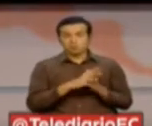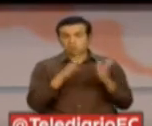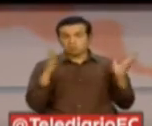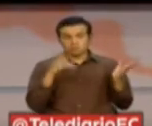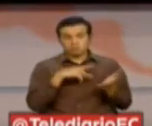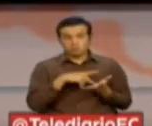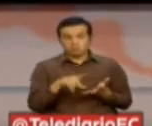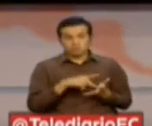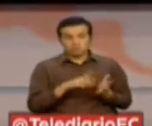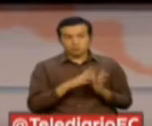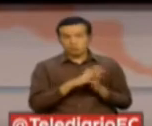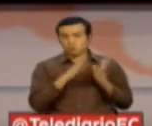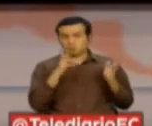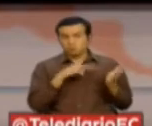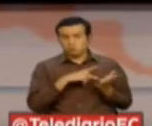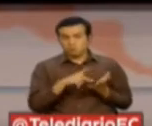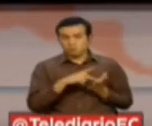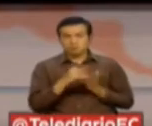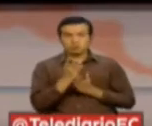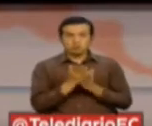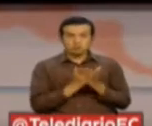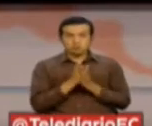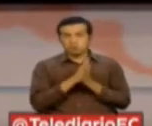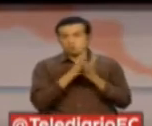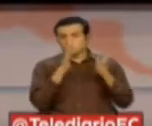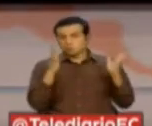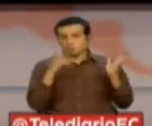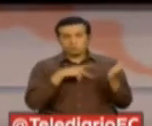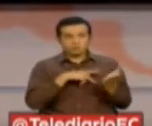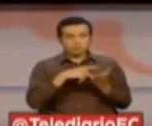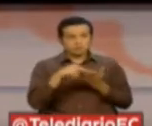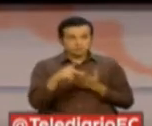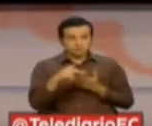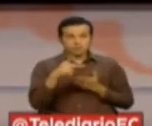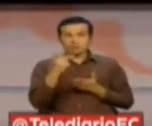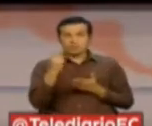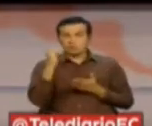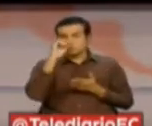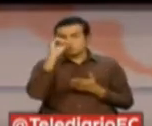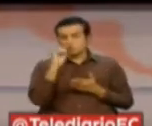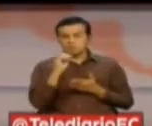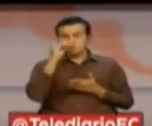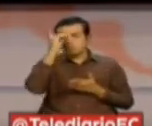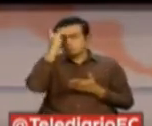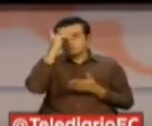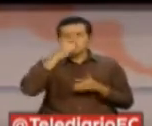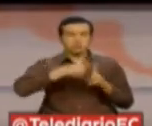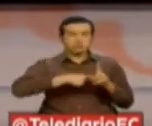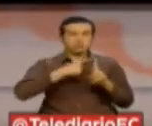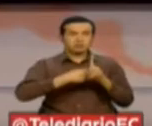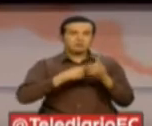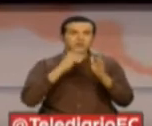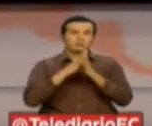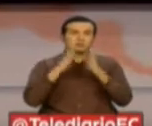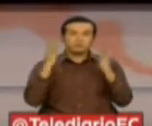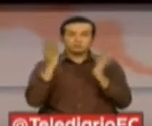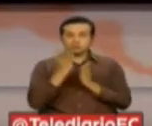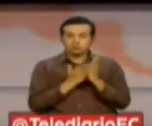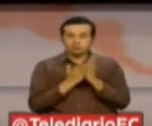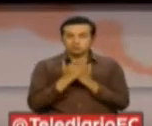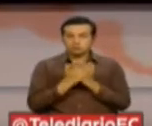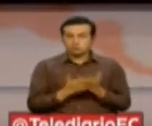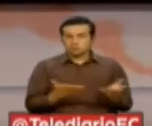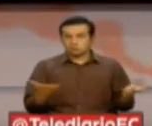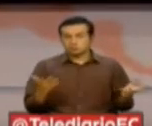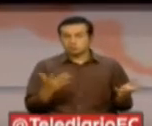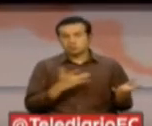las cadenas productivas de servicios en general hay que pagar intereses de las deudas de arrendamiento un sinnúmero de servicios que no